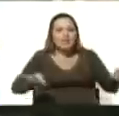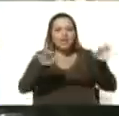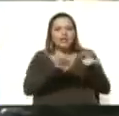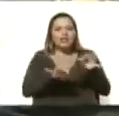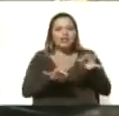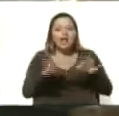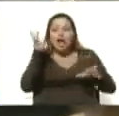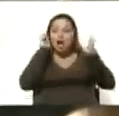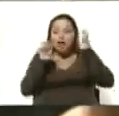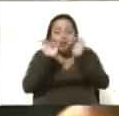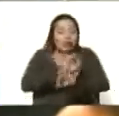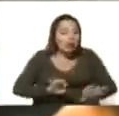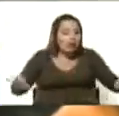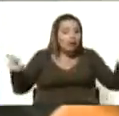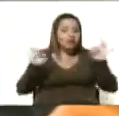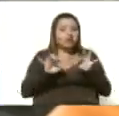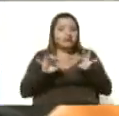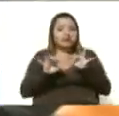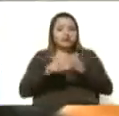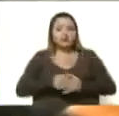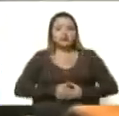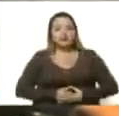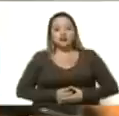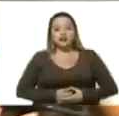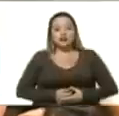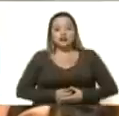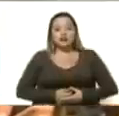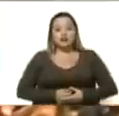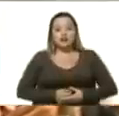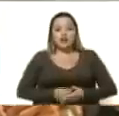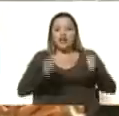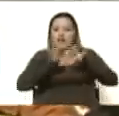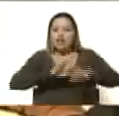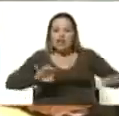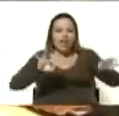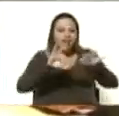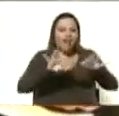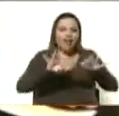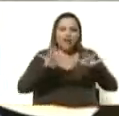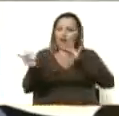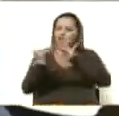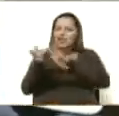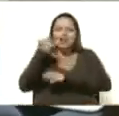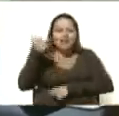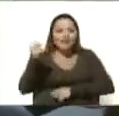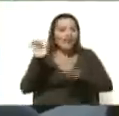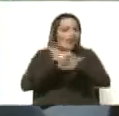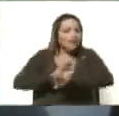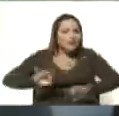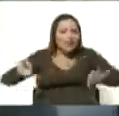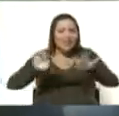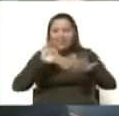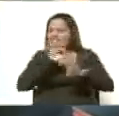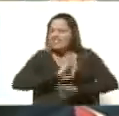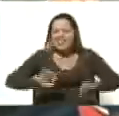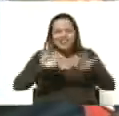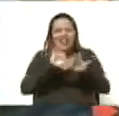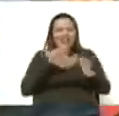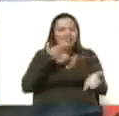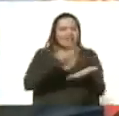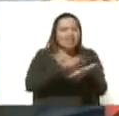audio, sin mostrar una sola traza telefónica, sin mostrar absolutamente